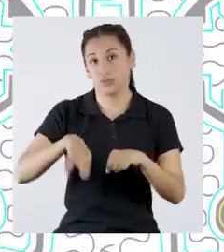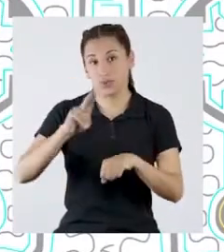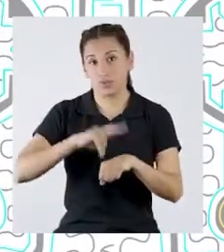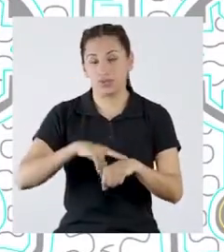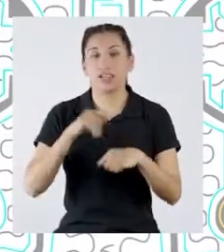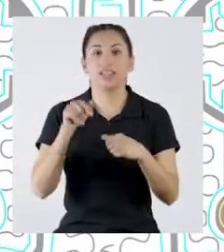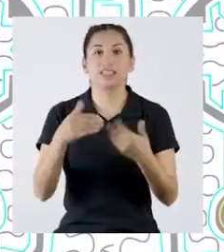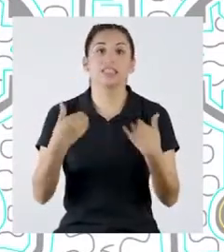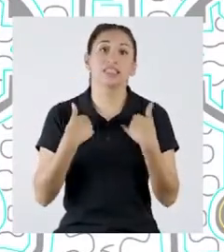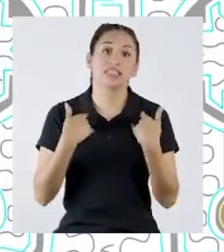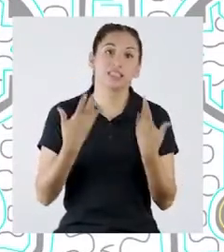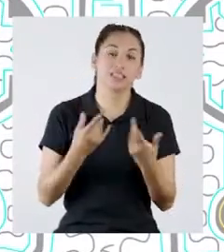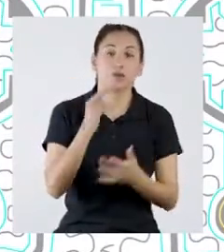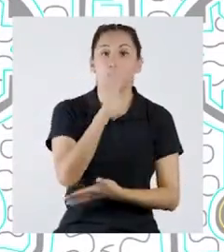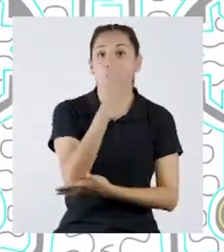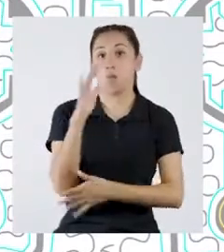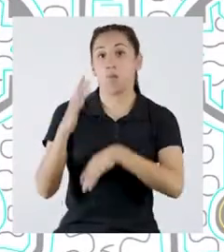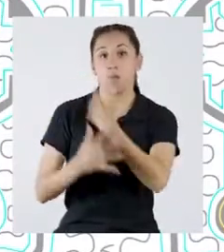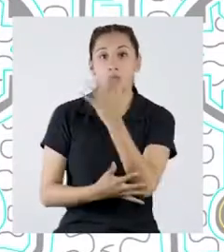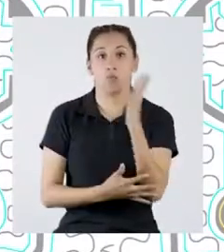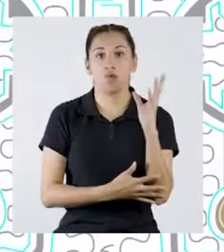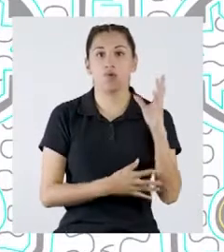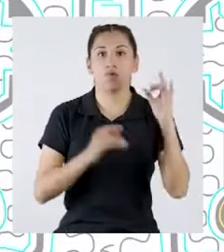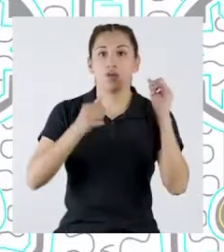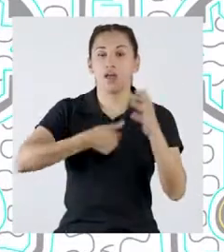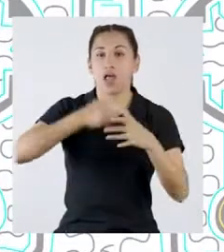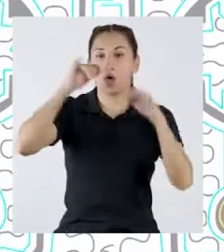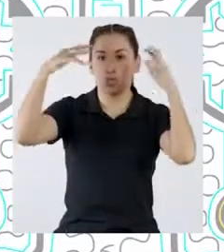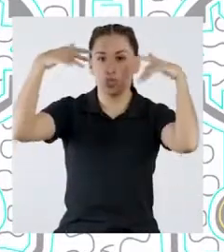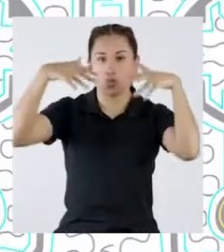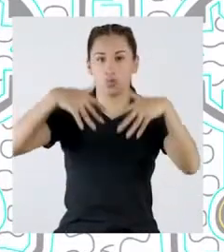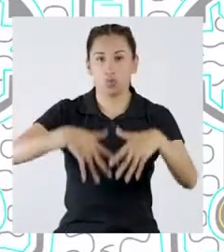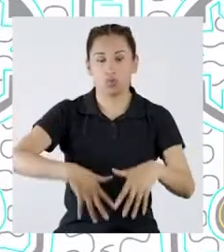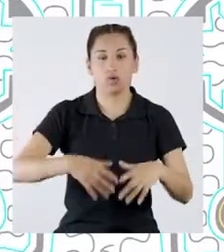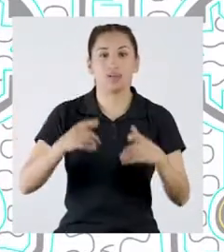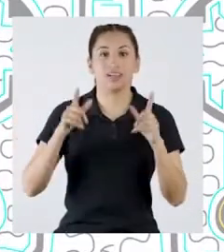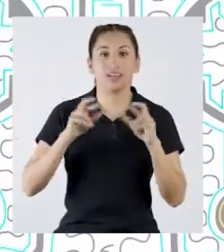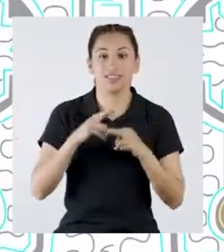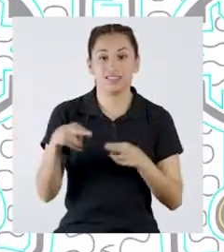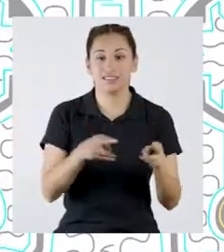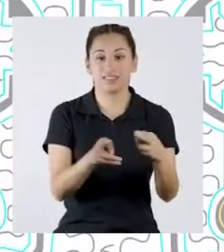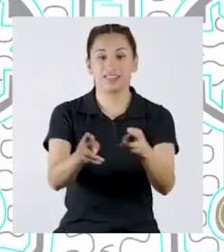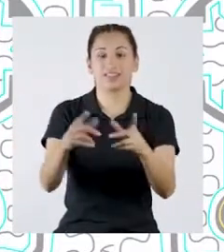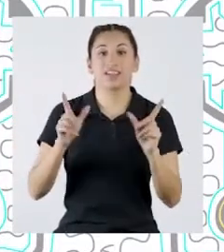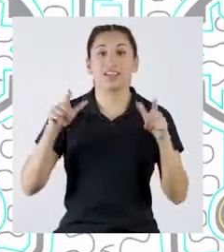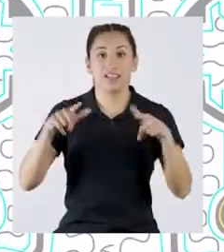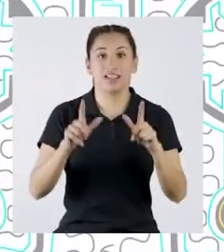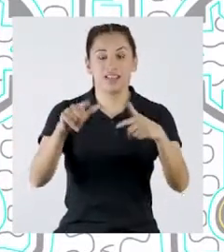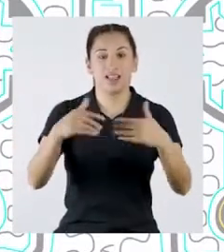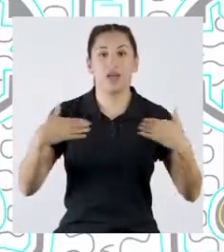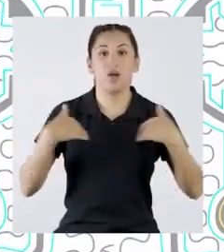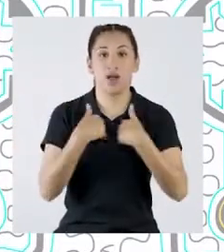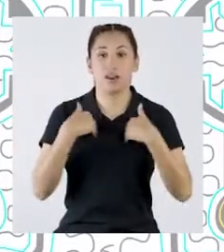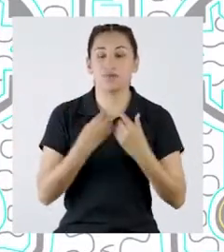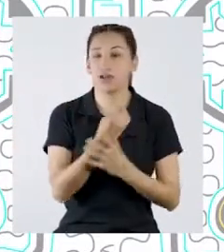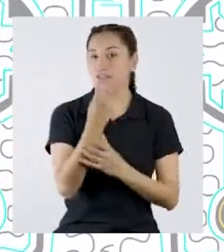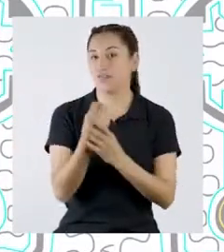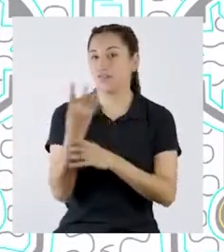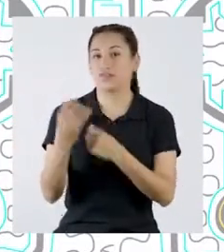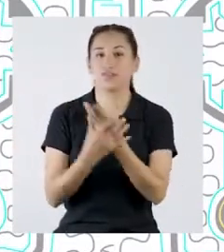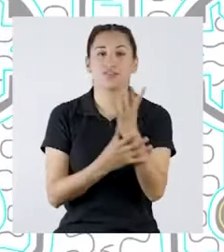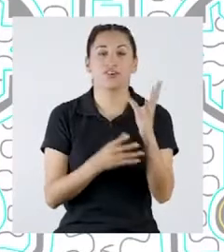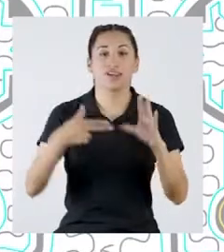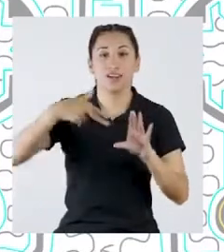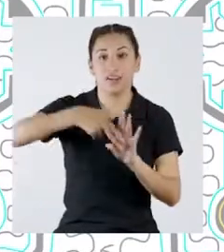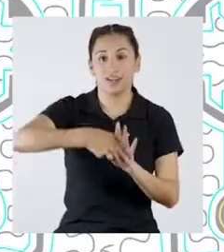naturales. Entre ellos tenemos los bosques, los glaciares, los ríos, los lagos, la flora, la fauna, el petróleo,